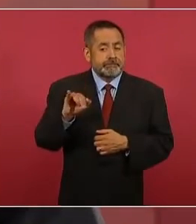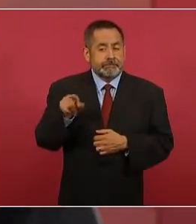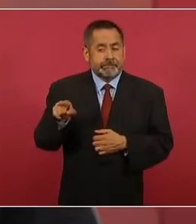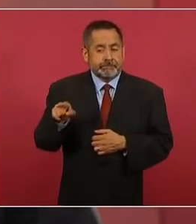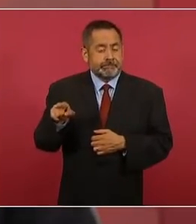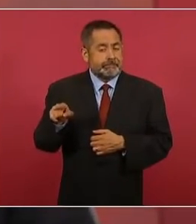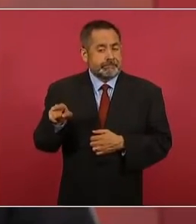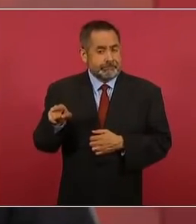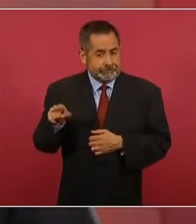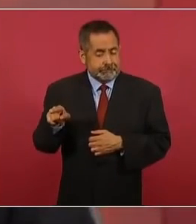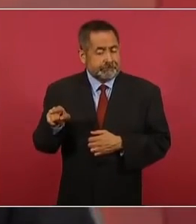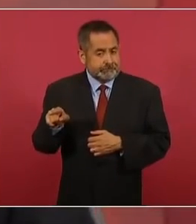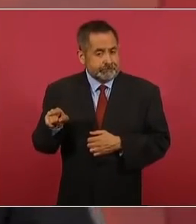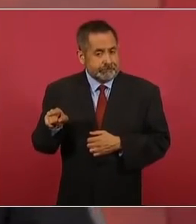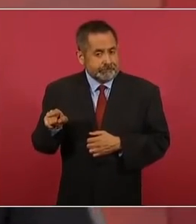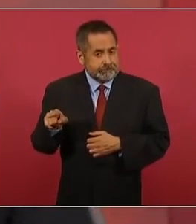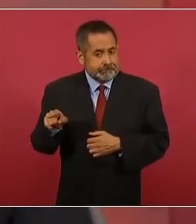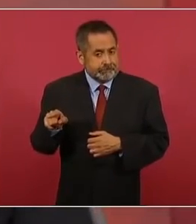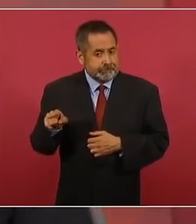Y cuando